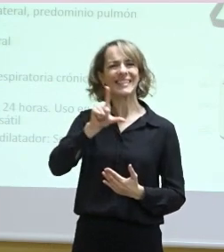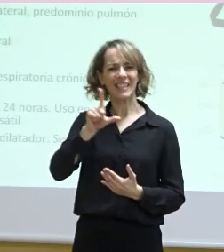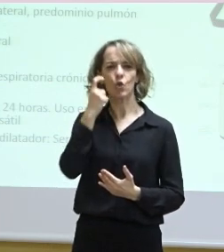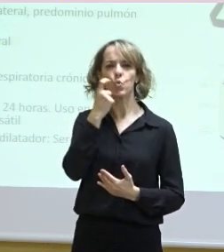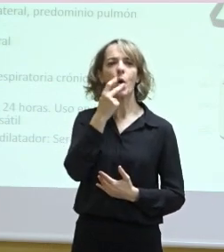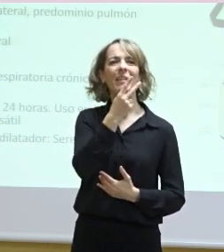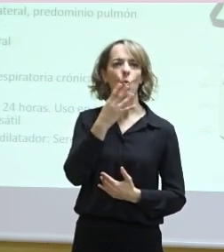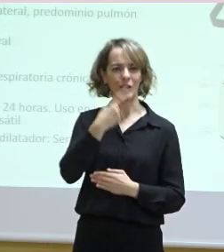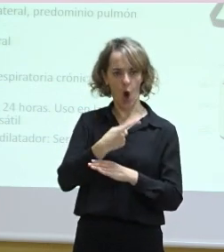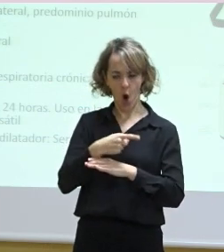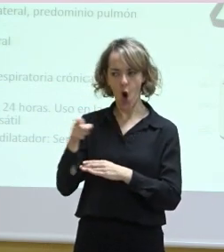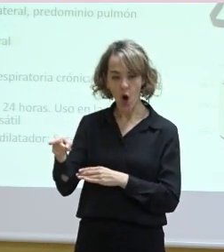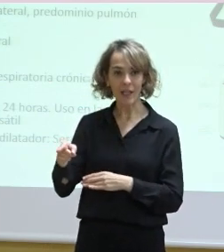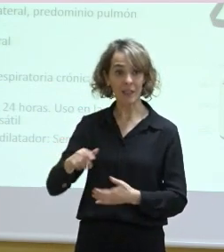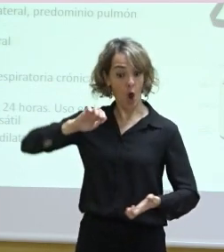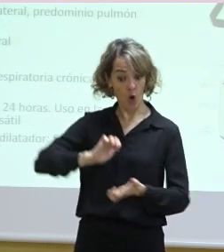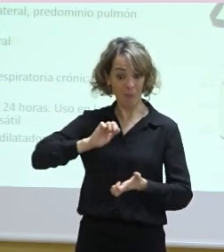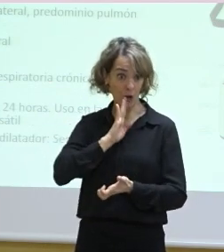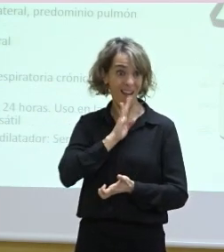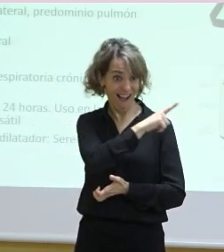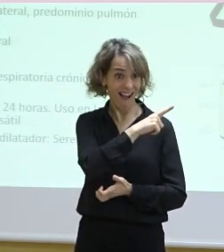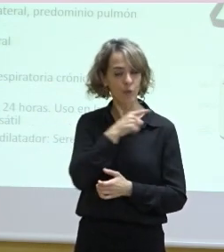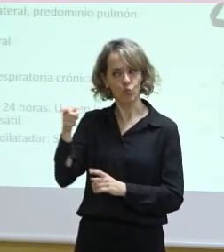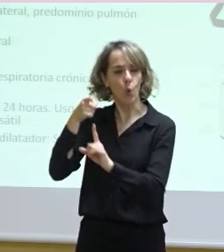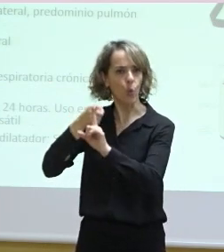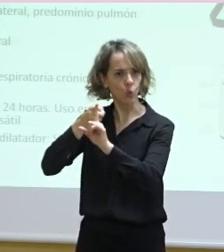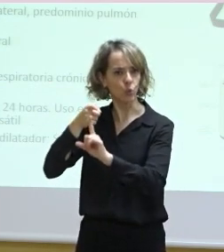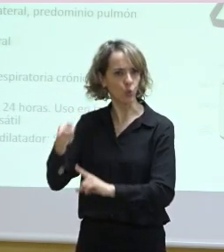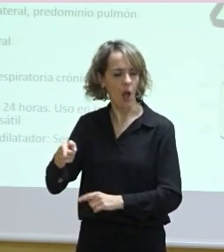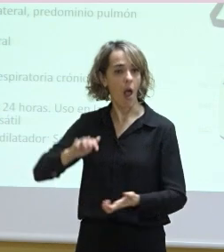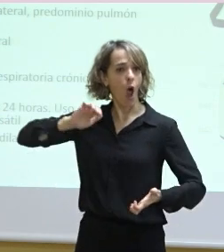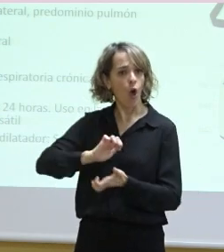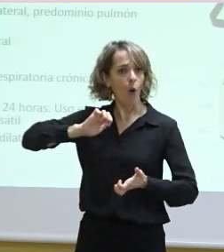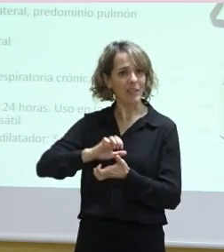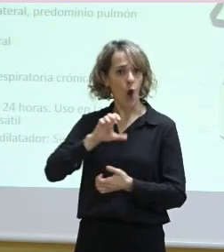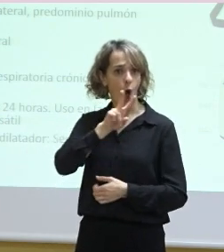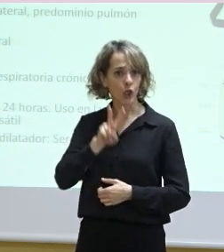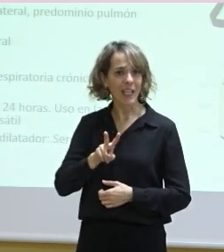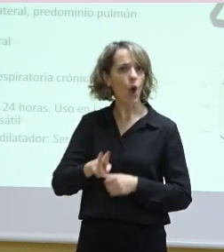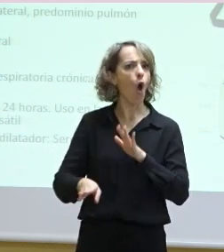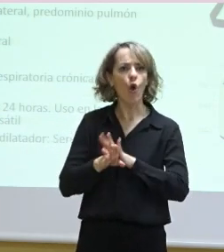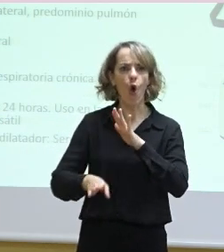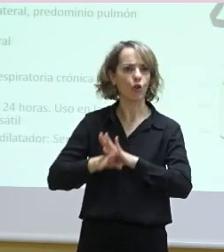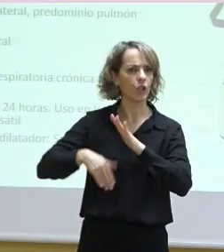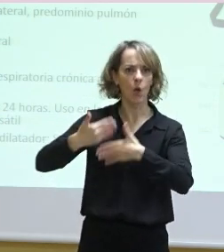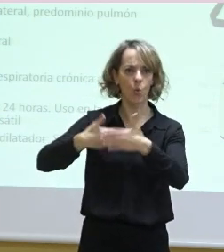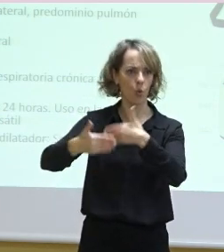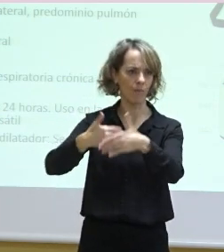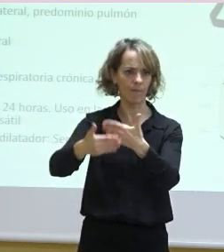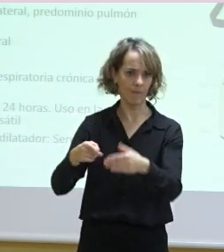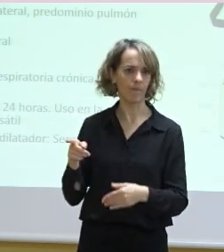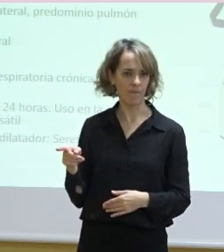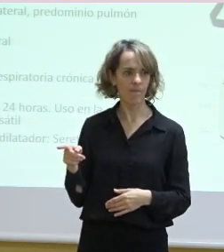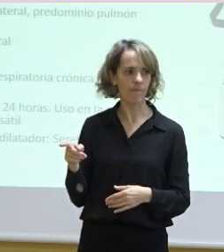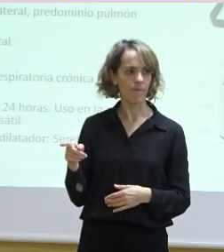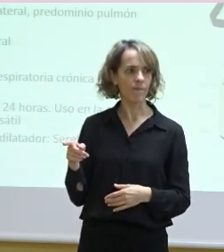horas. Usan el compresor que veis en la imagen inferior, que es un compresor de oxígeno continuo, y que